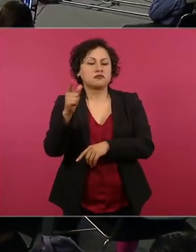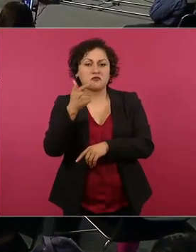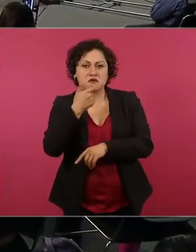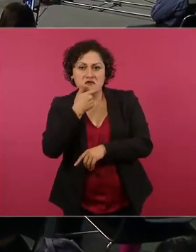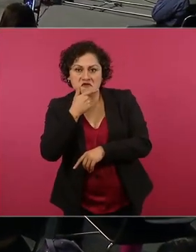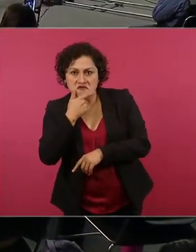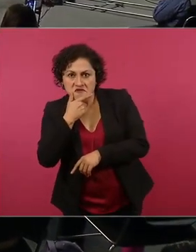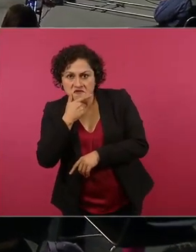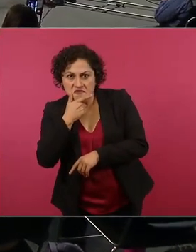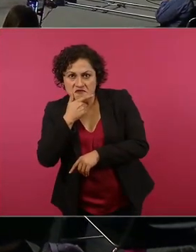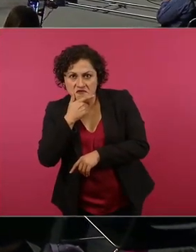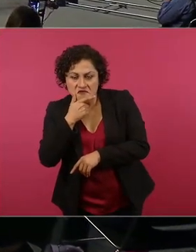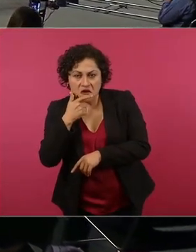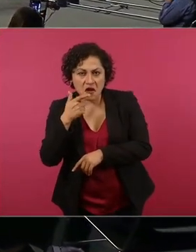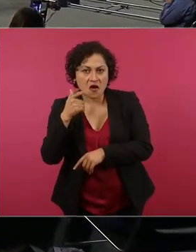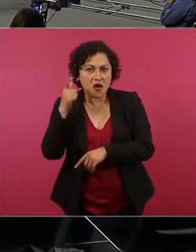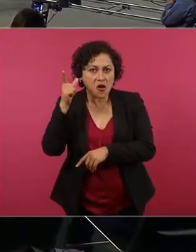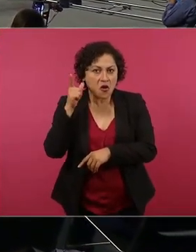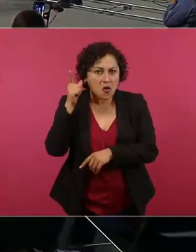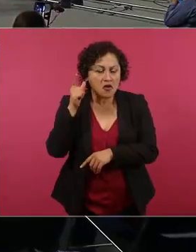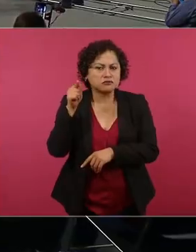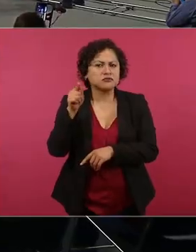Y aquí, Aristegui